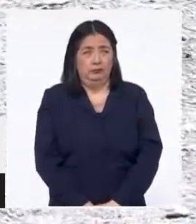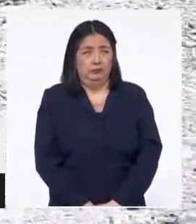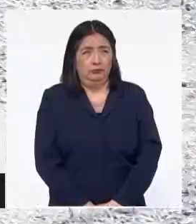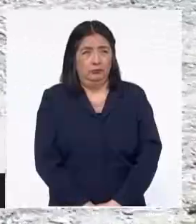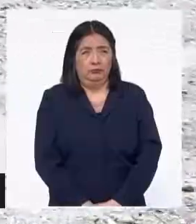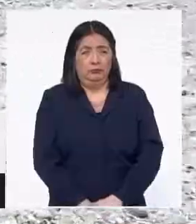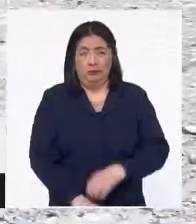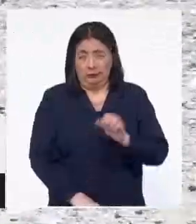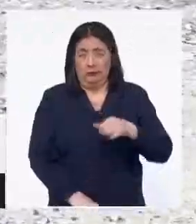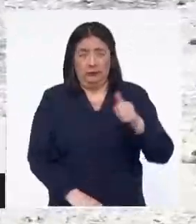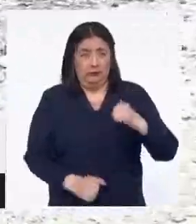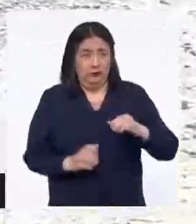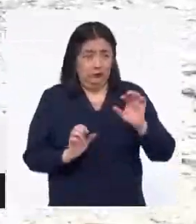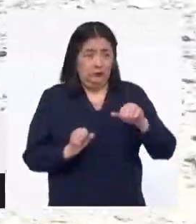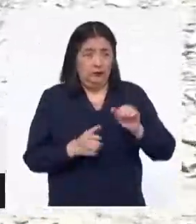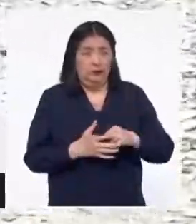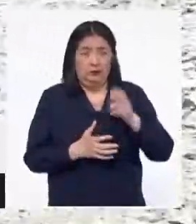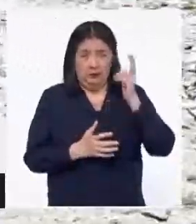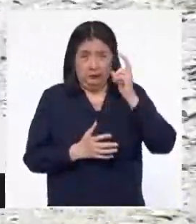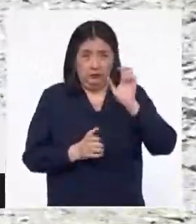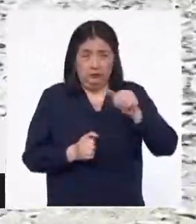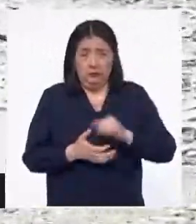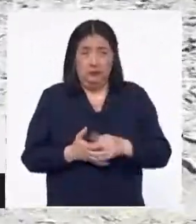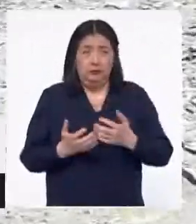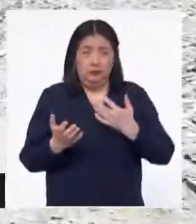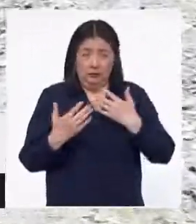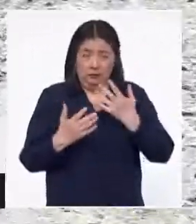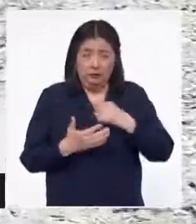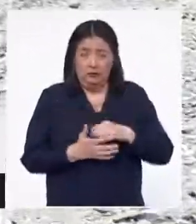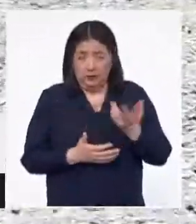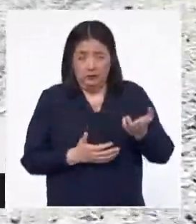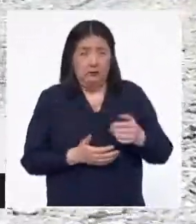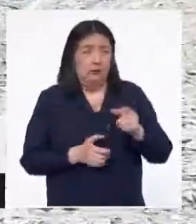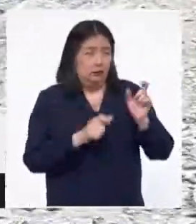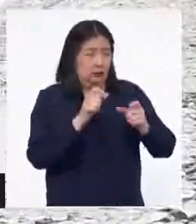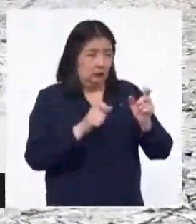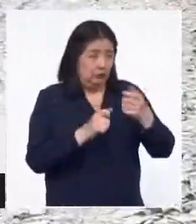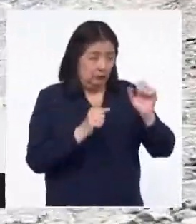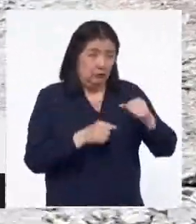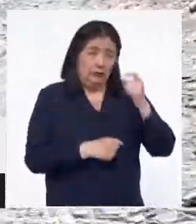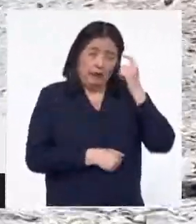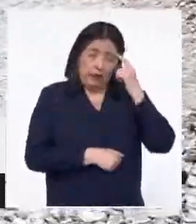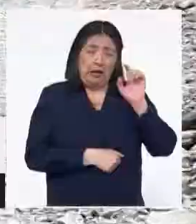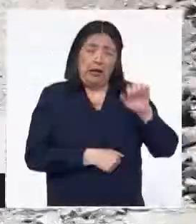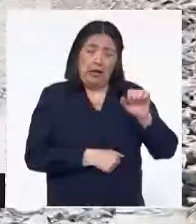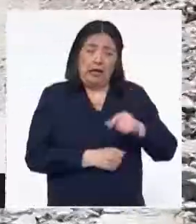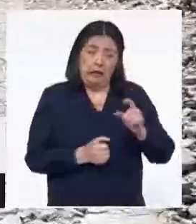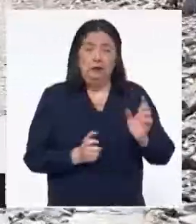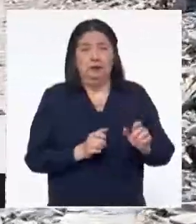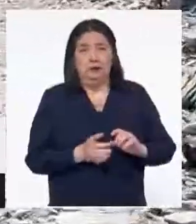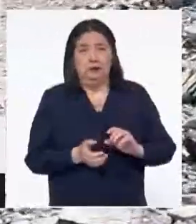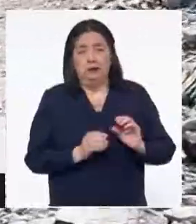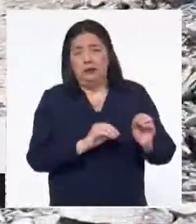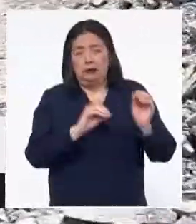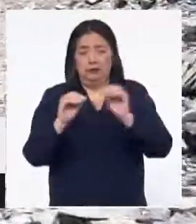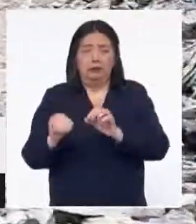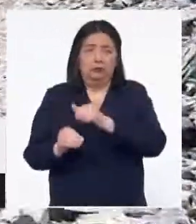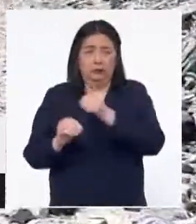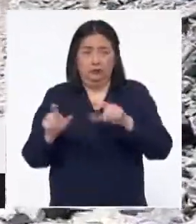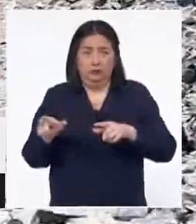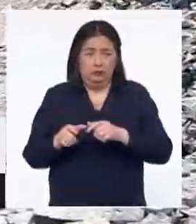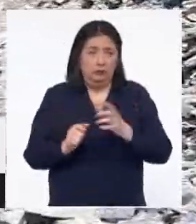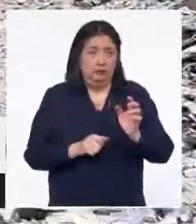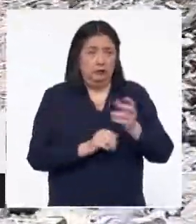Sí, el alcalde te escucha, Maritere, precisamente, alcalde, el comentario que hace Maritere respecto a la gente que ha tomado conciencia y se ha mudado a otro sitio o se ha reubicado, ¿no?